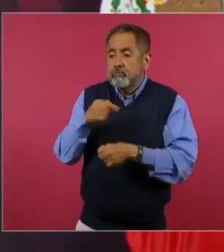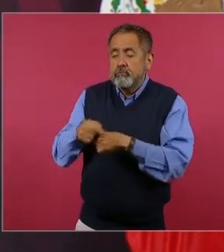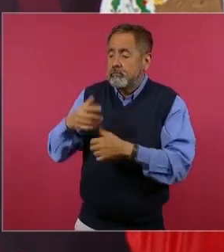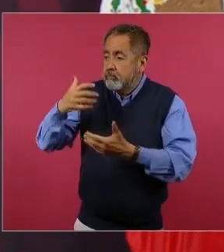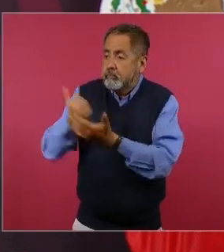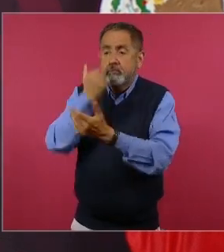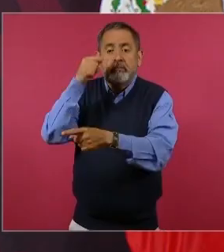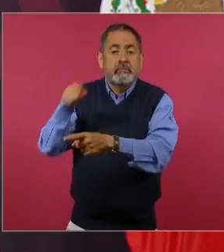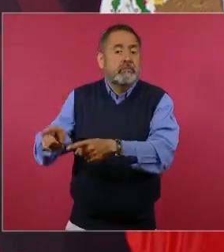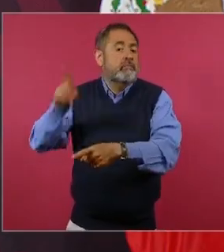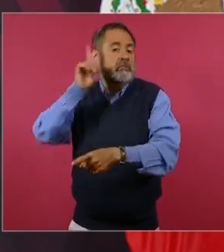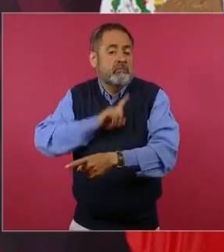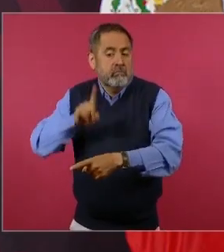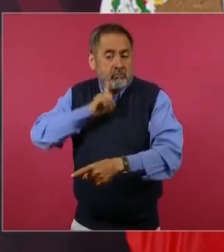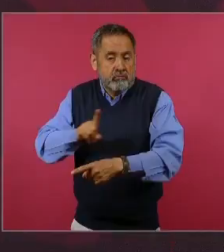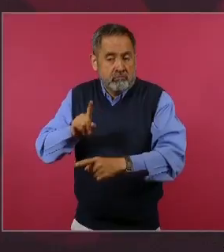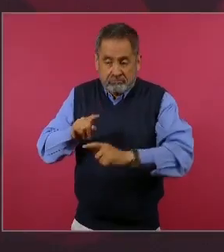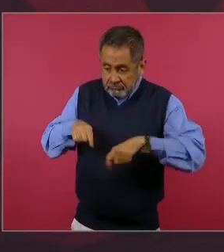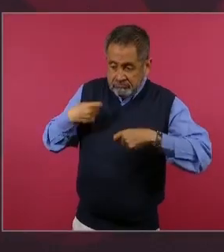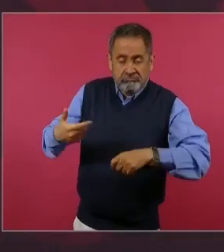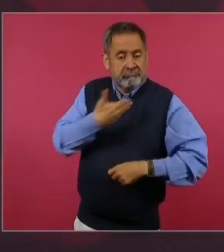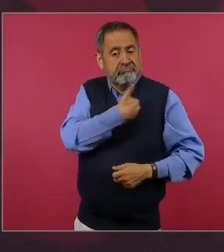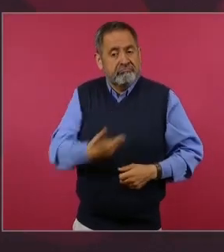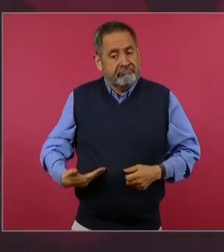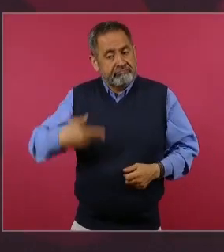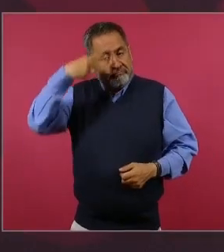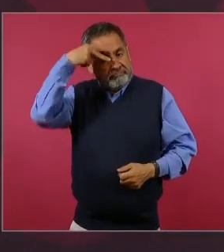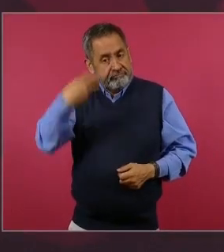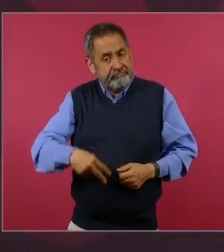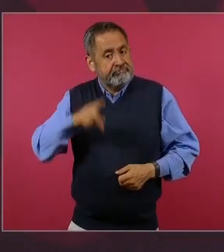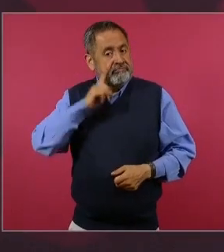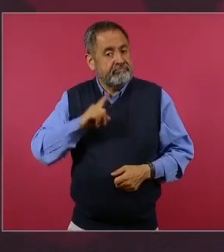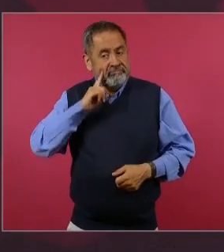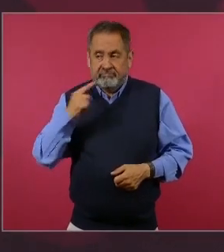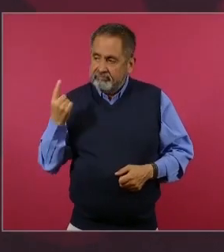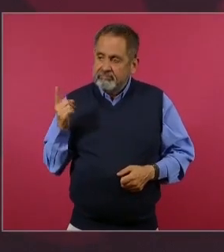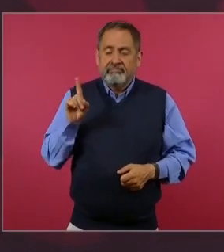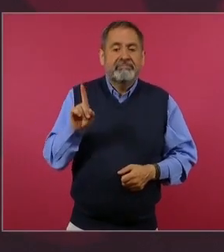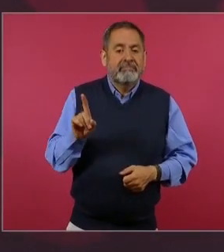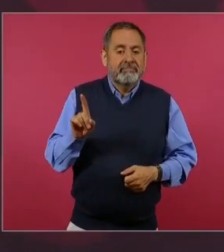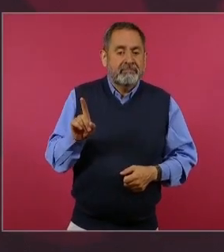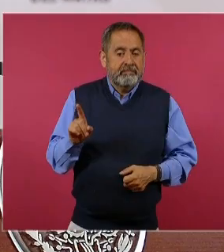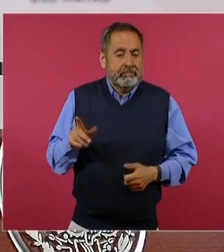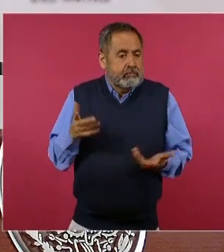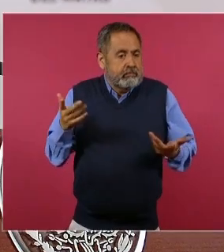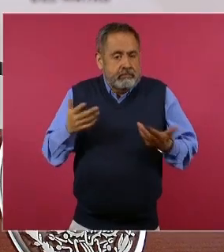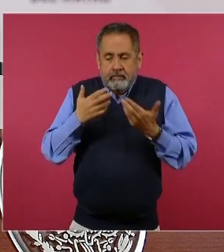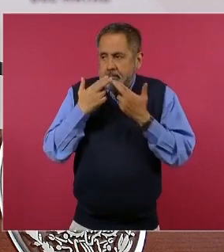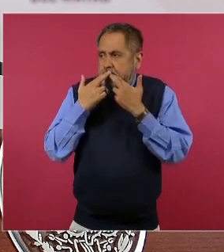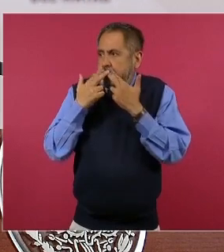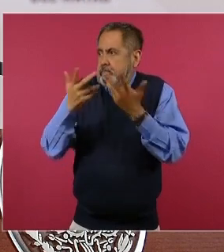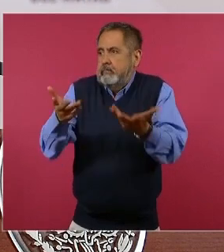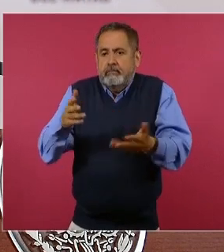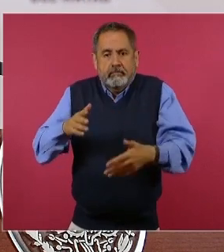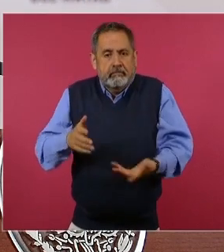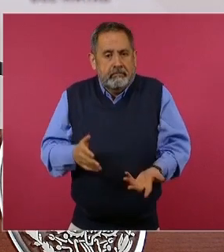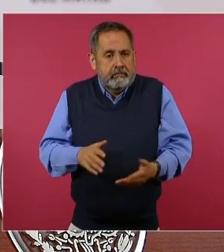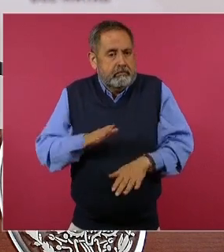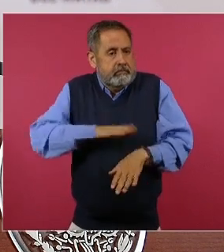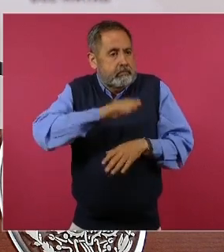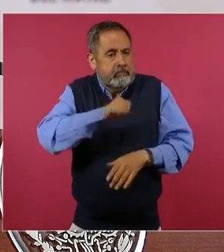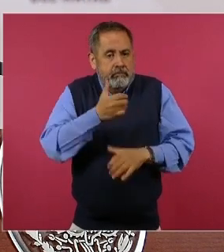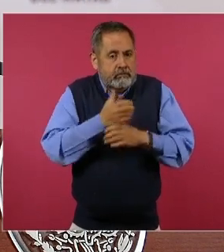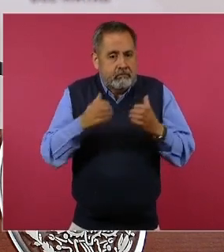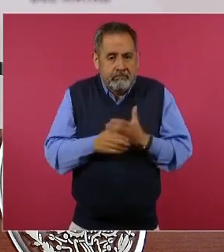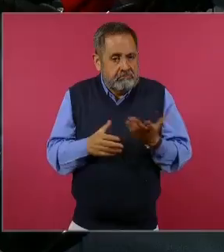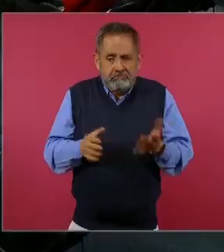mujer va a ser la presidenta de México? ¿Qué más queremos?